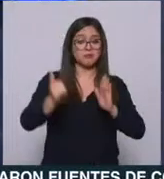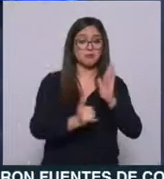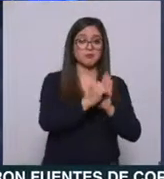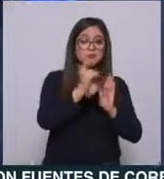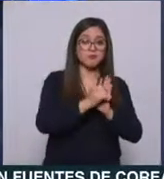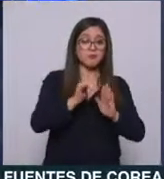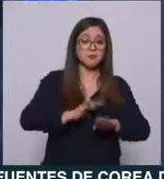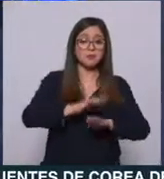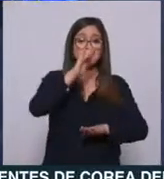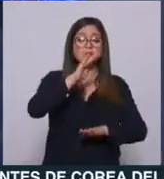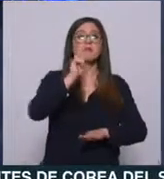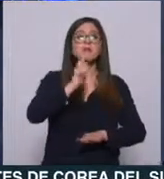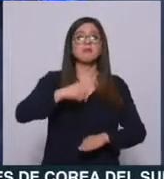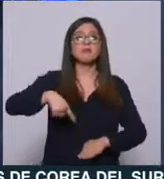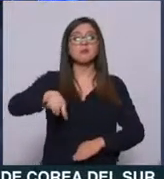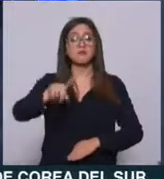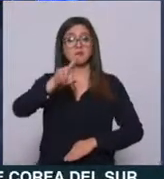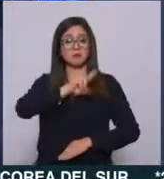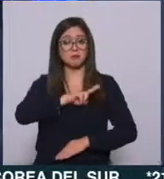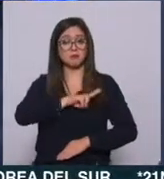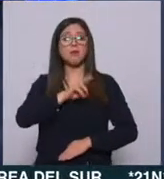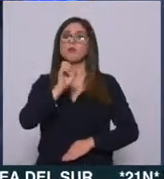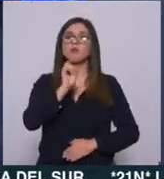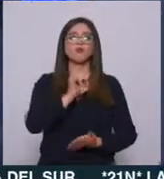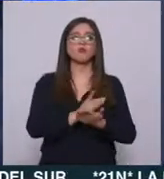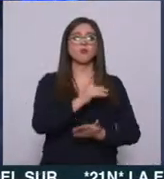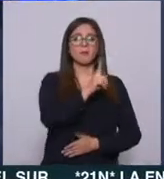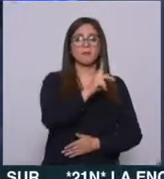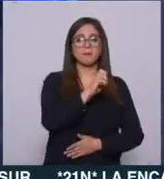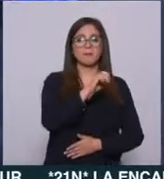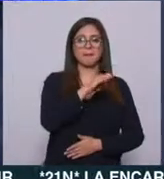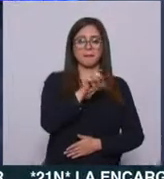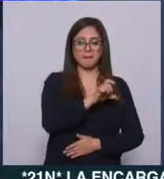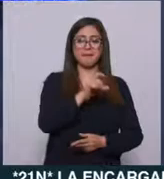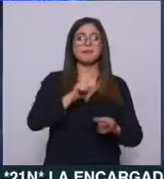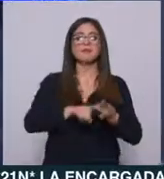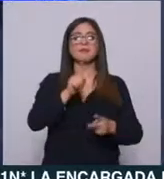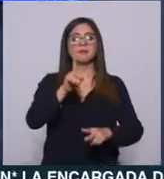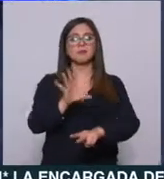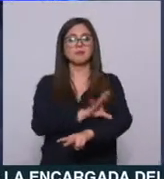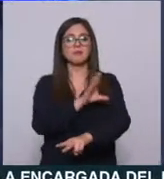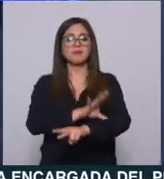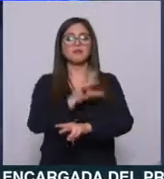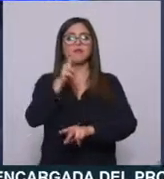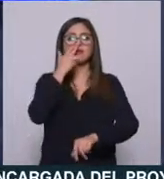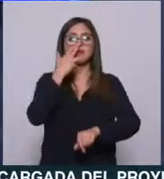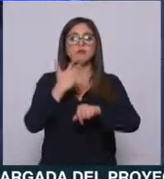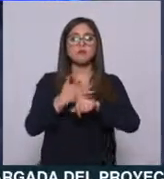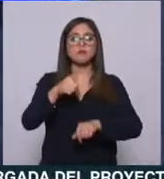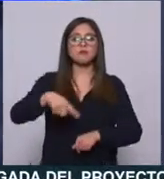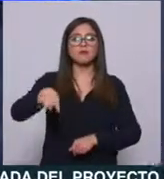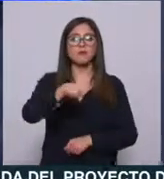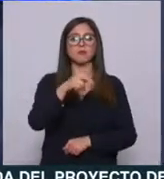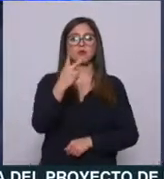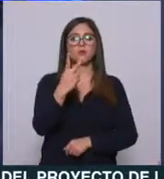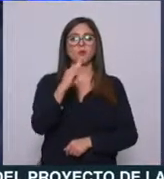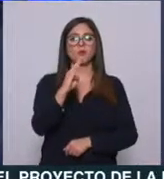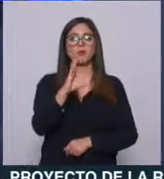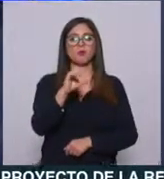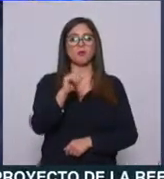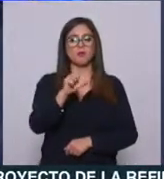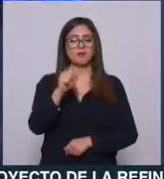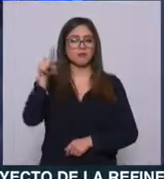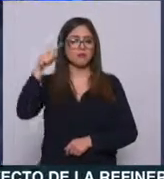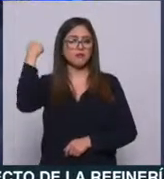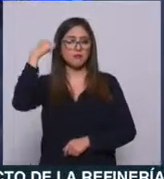Ya no serán empresas privadas, sino Pemex y la Secretaría de Energía quienes se encarguen de la construcción de la refinería de Dos Bocas, Tabasco. Así lo